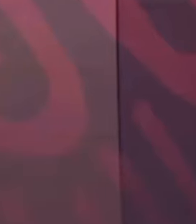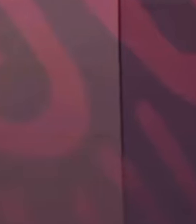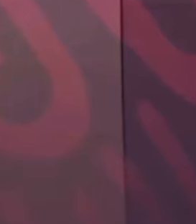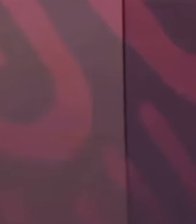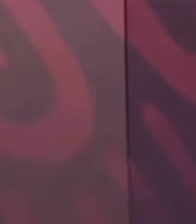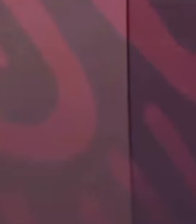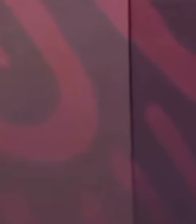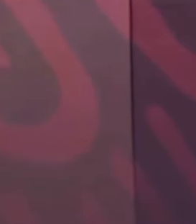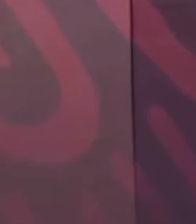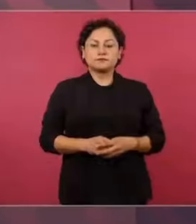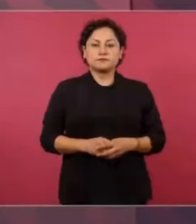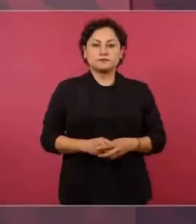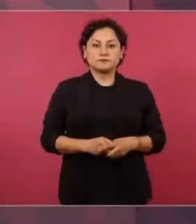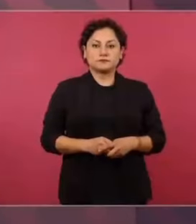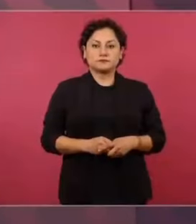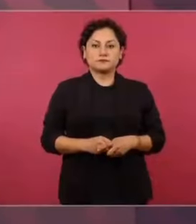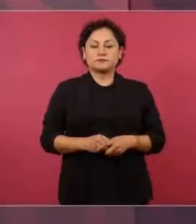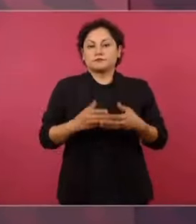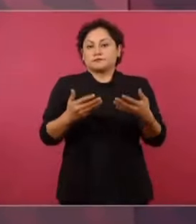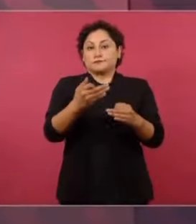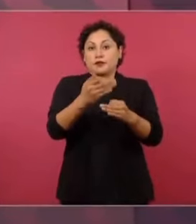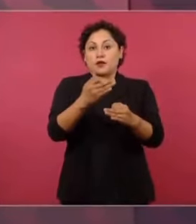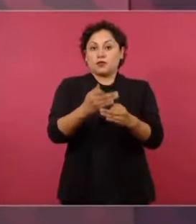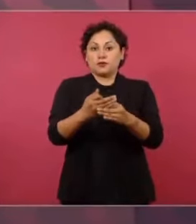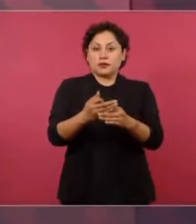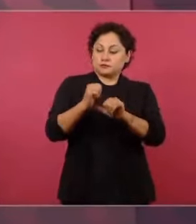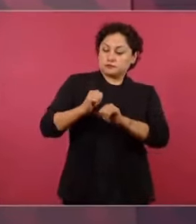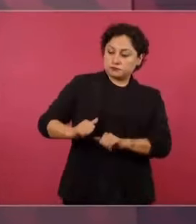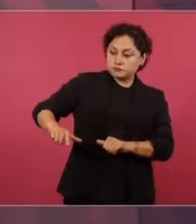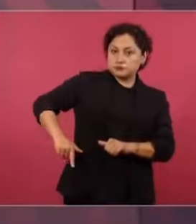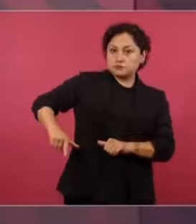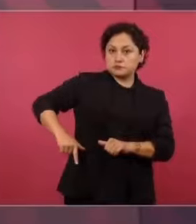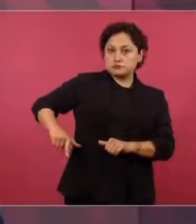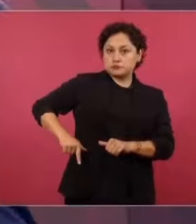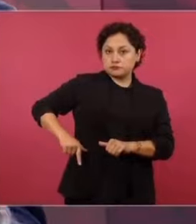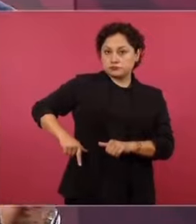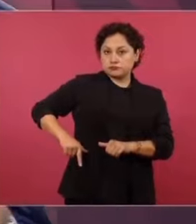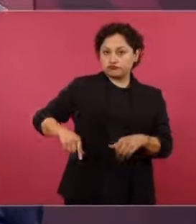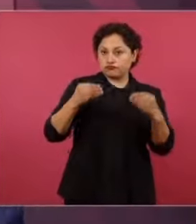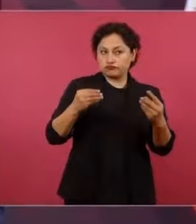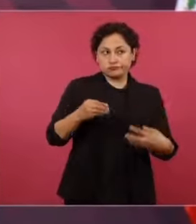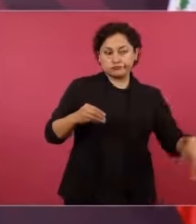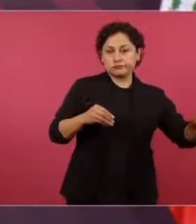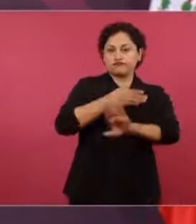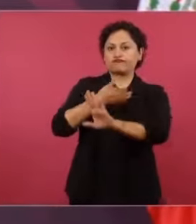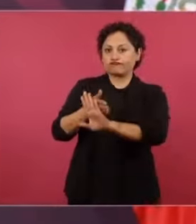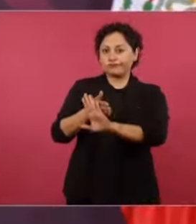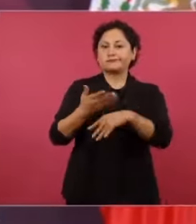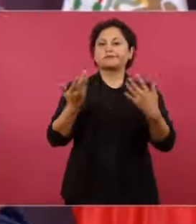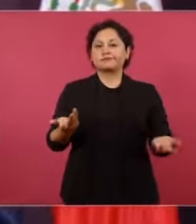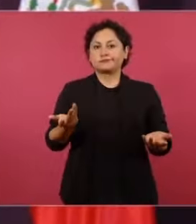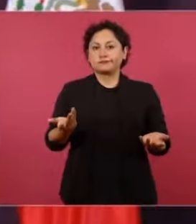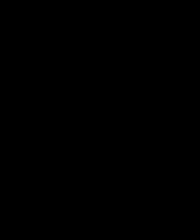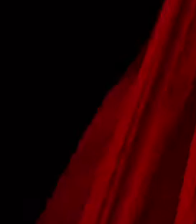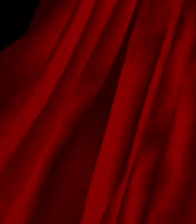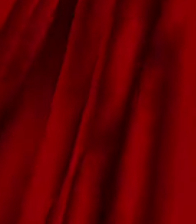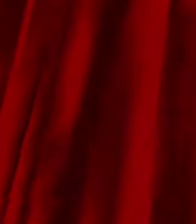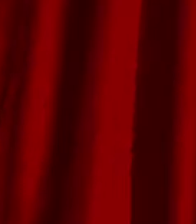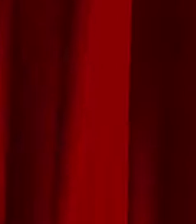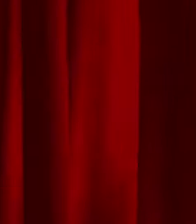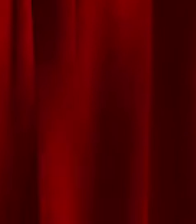afectar políticamente a quien esté en el gobierno, más ahora que ya es deporte nacional, pues es echarnos la culpa.